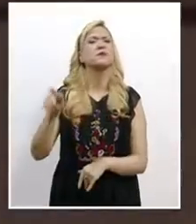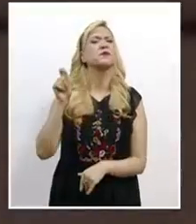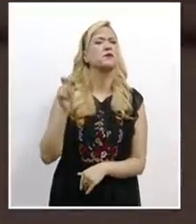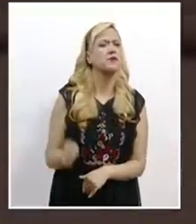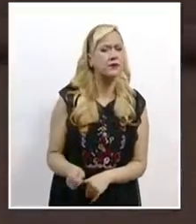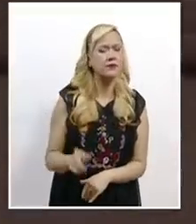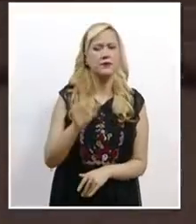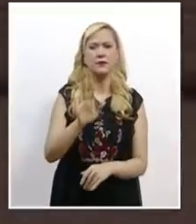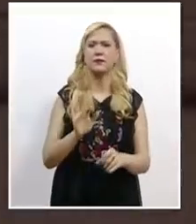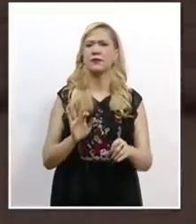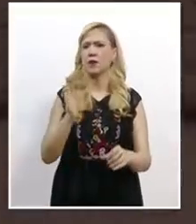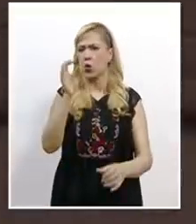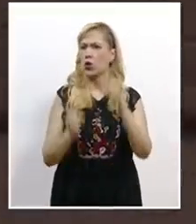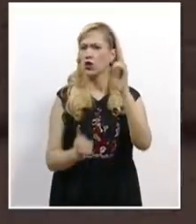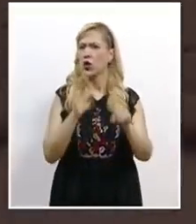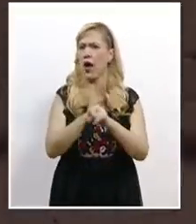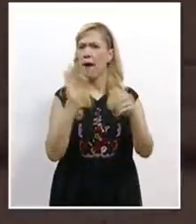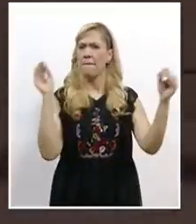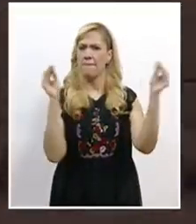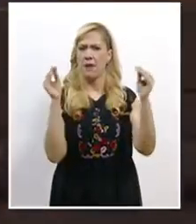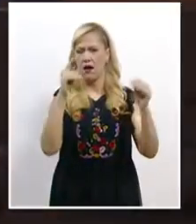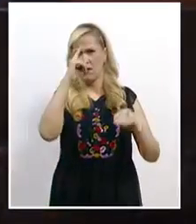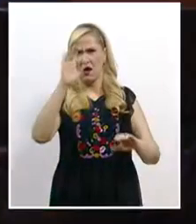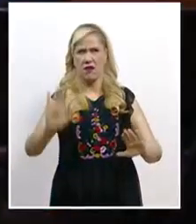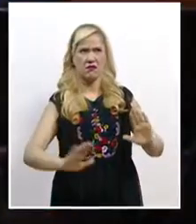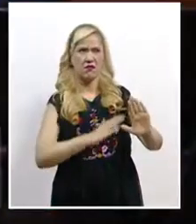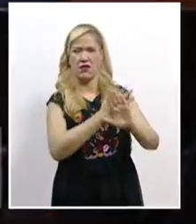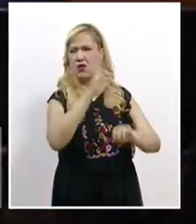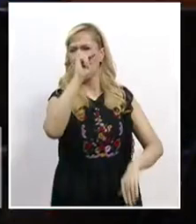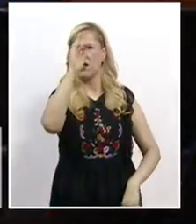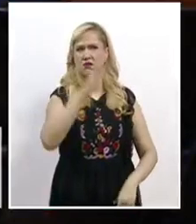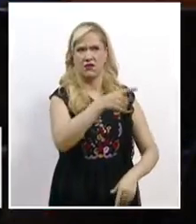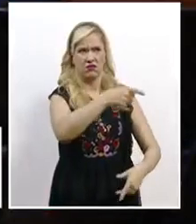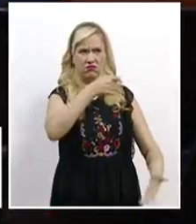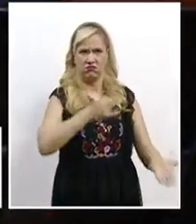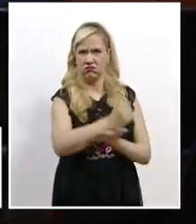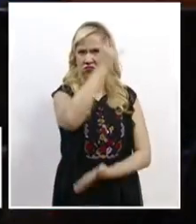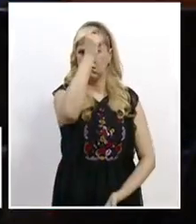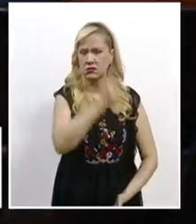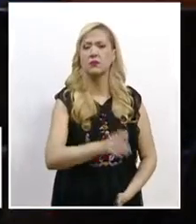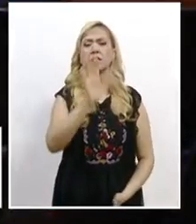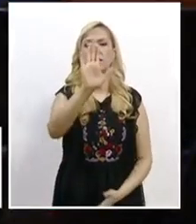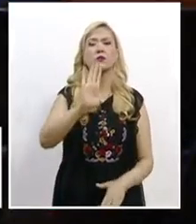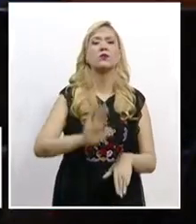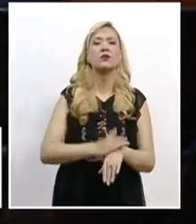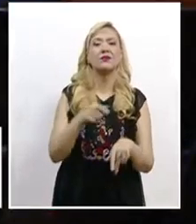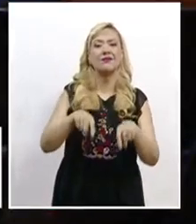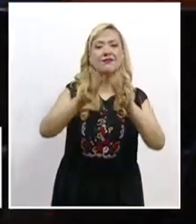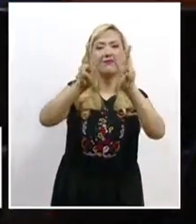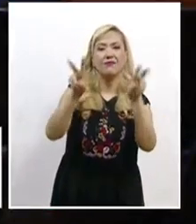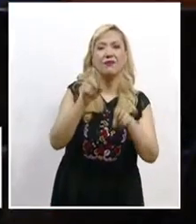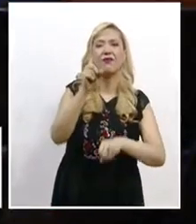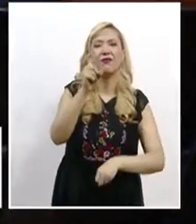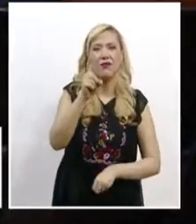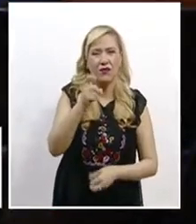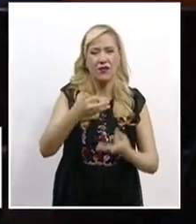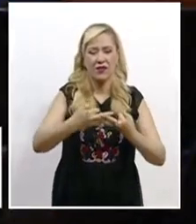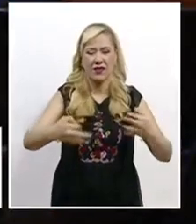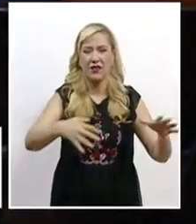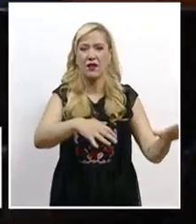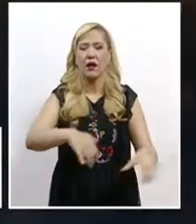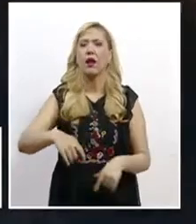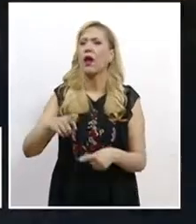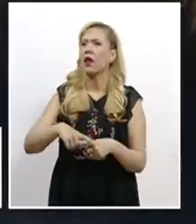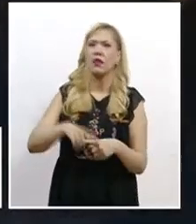en el juicio de amparo indirecto en materia ambiental se acredita con la sola existencia de un vínculo entre quien alega ser titular